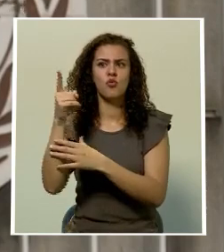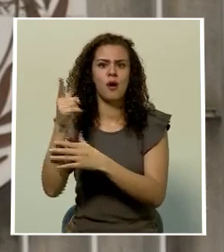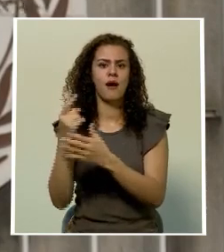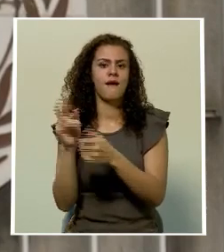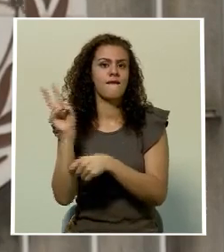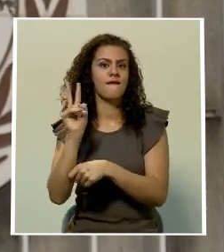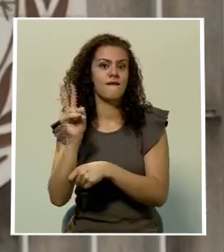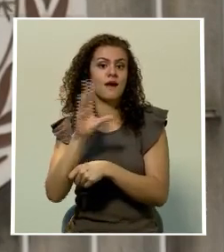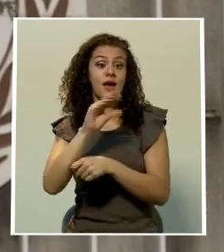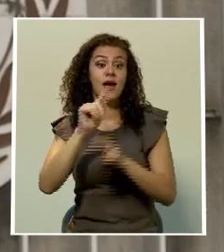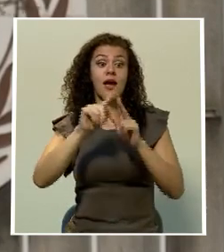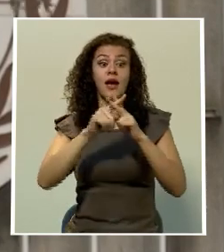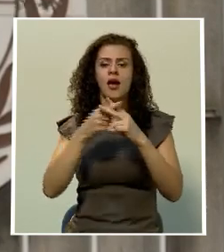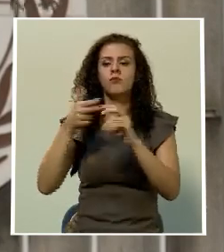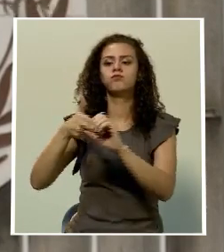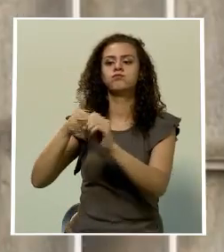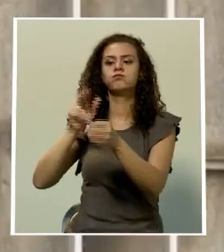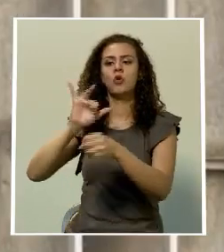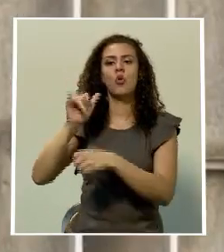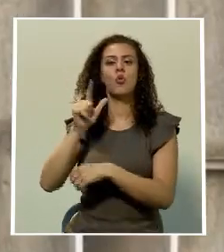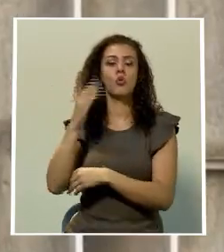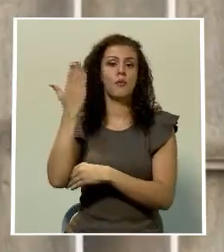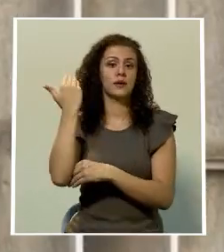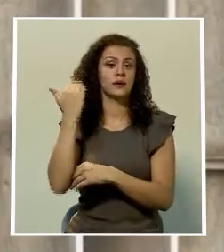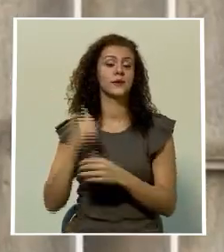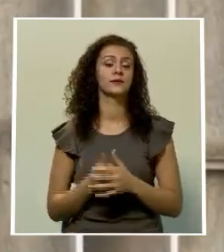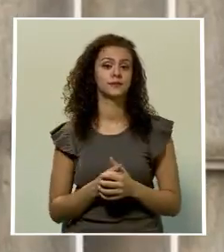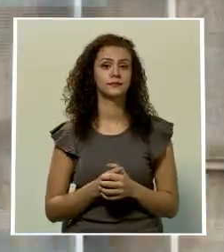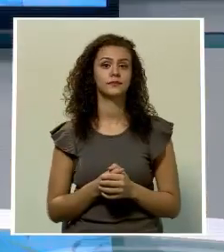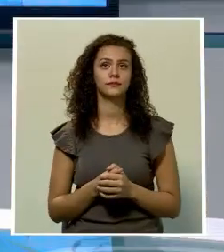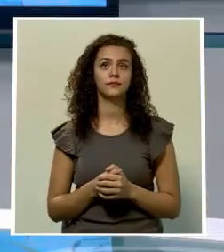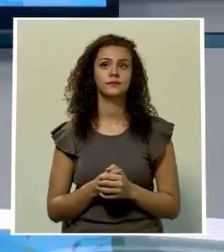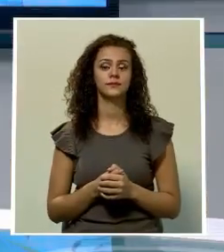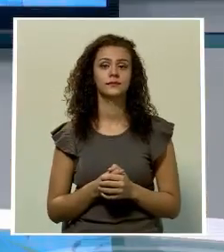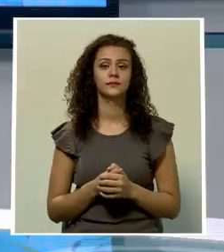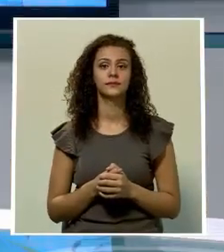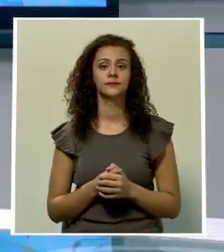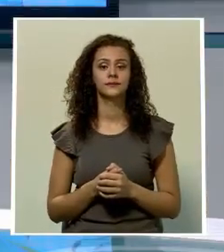y comenzó oficialmente su retirada en julio pasado.